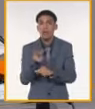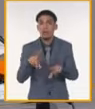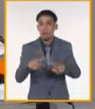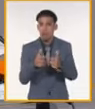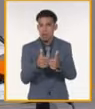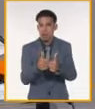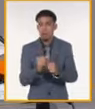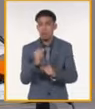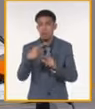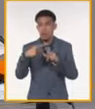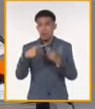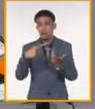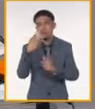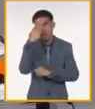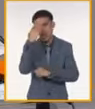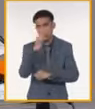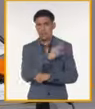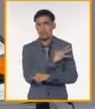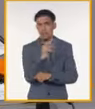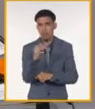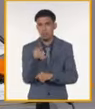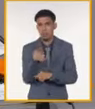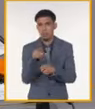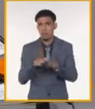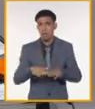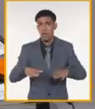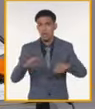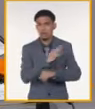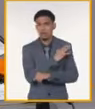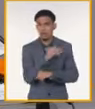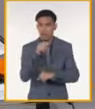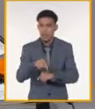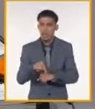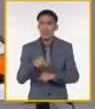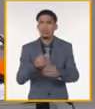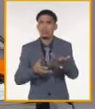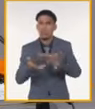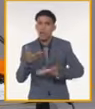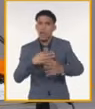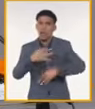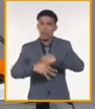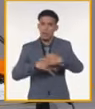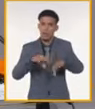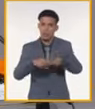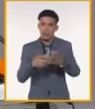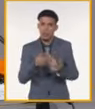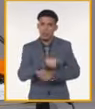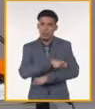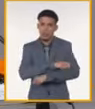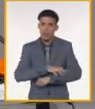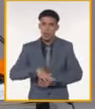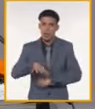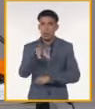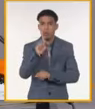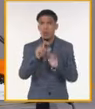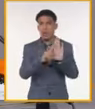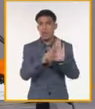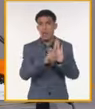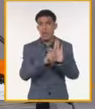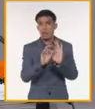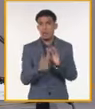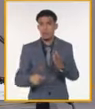primero queremos agradecerte a ti y a este espacio por la posibilidad de trasladar estos conceptos que se actualizan sobre la tributación la